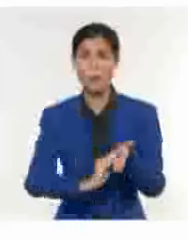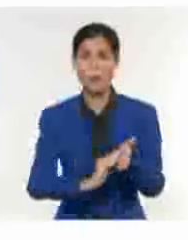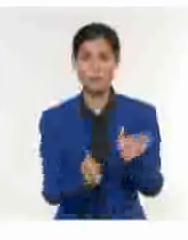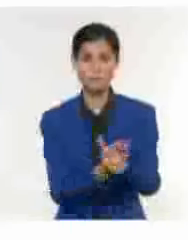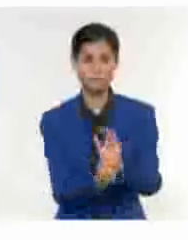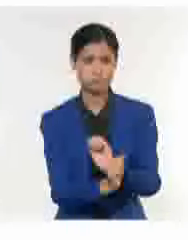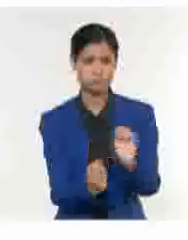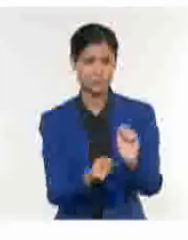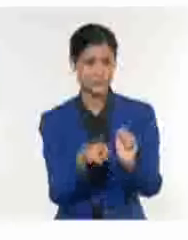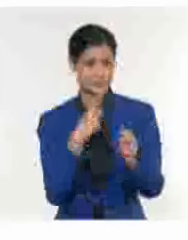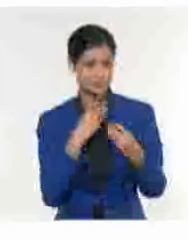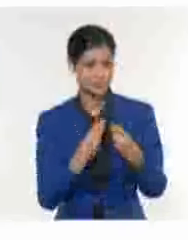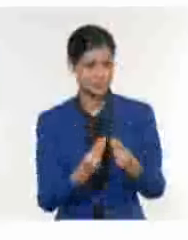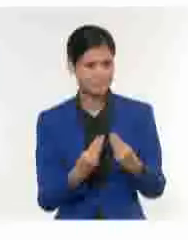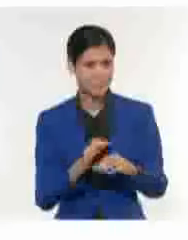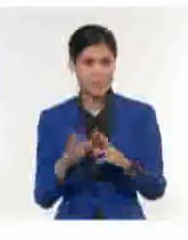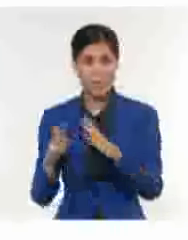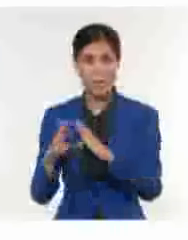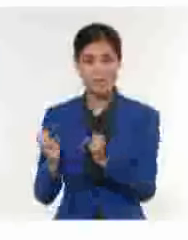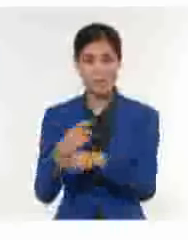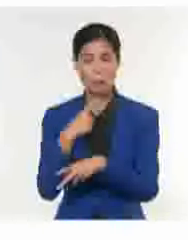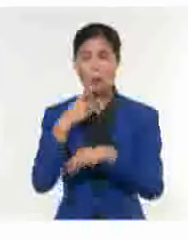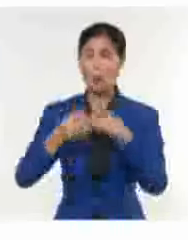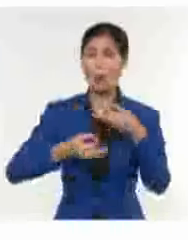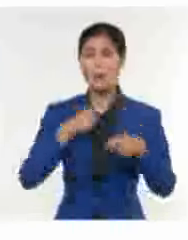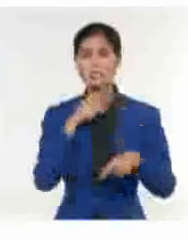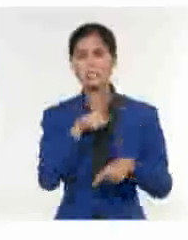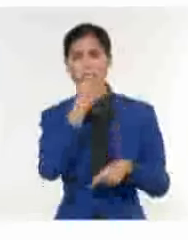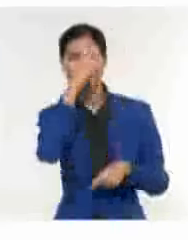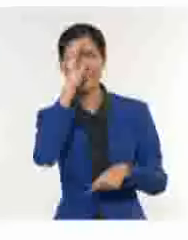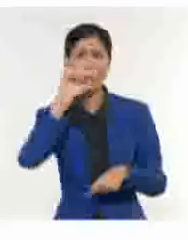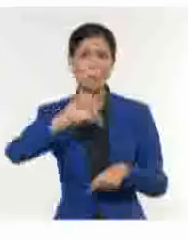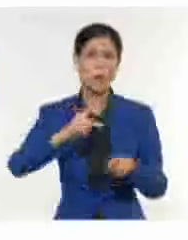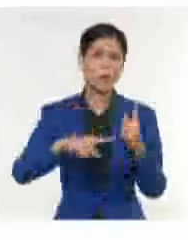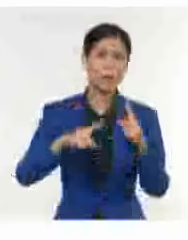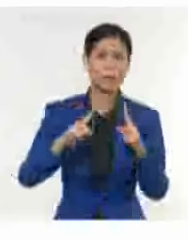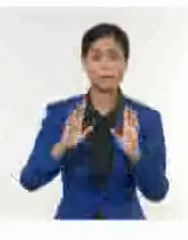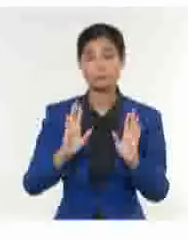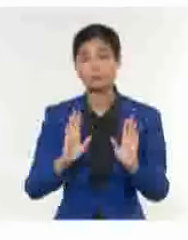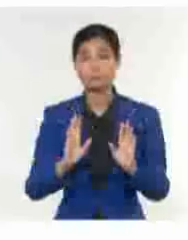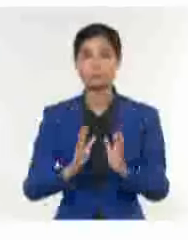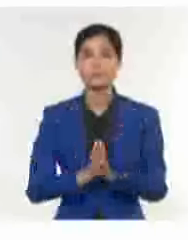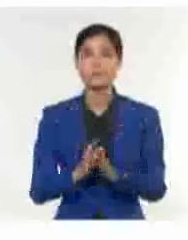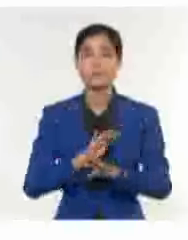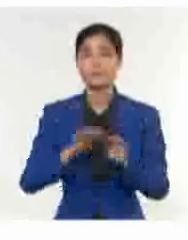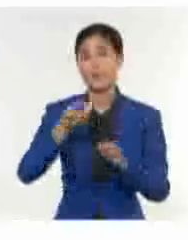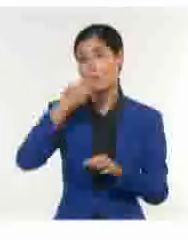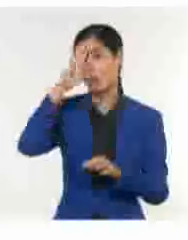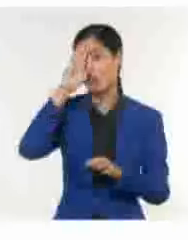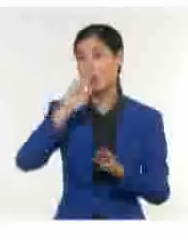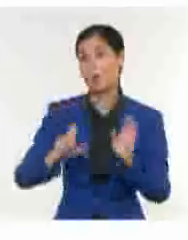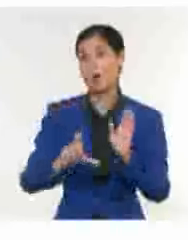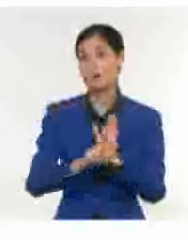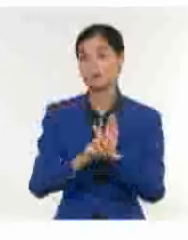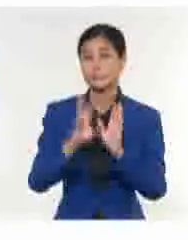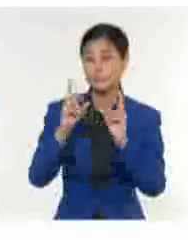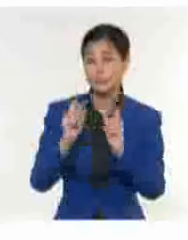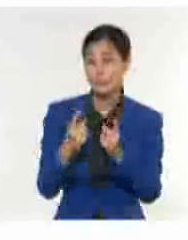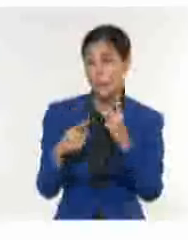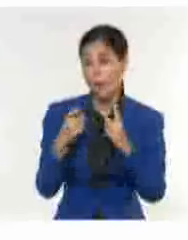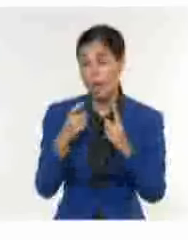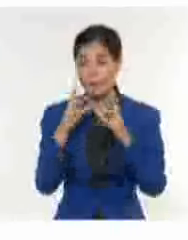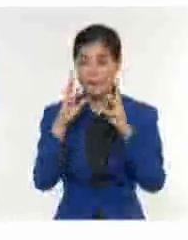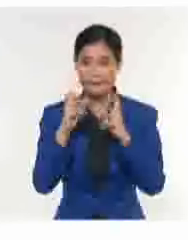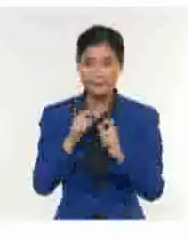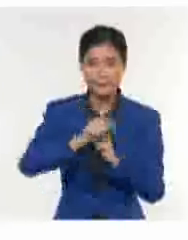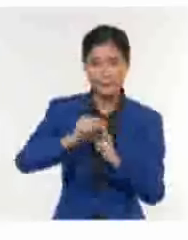Blanca, patrocinan el terrorismo. Pese a todo, Cuba registró un discreto repunte en el número de vacacionistas extranjeros e